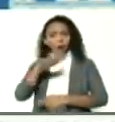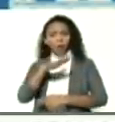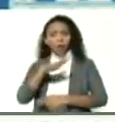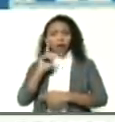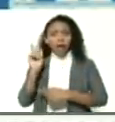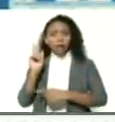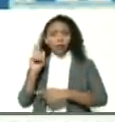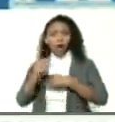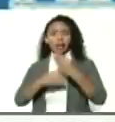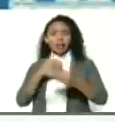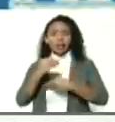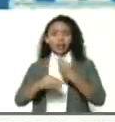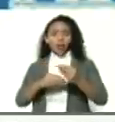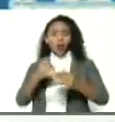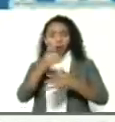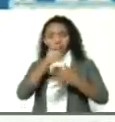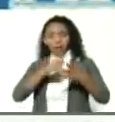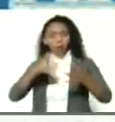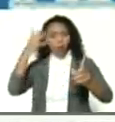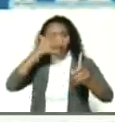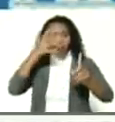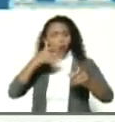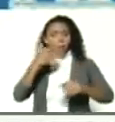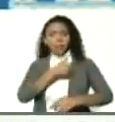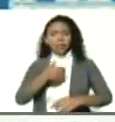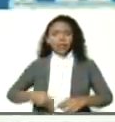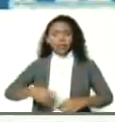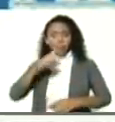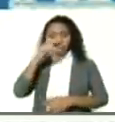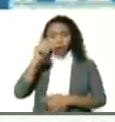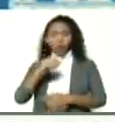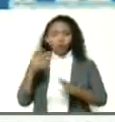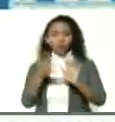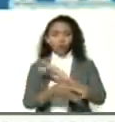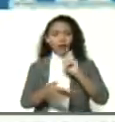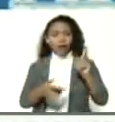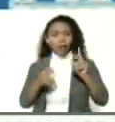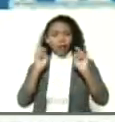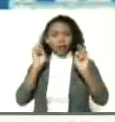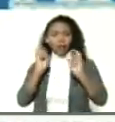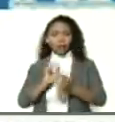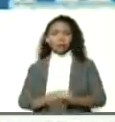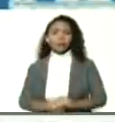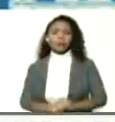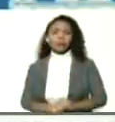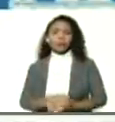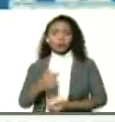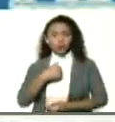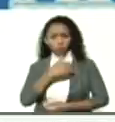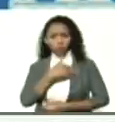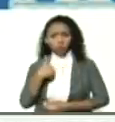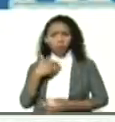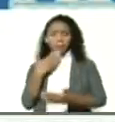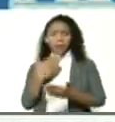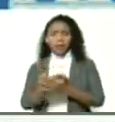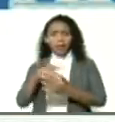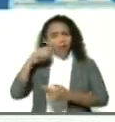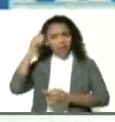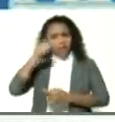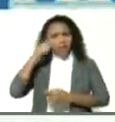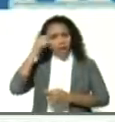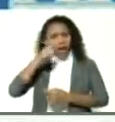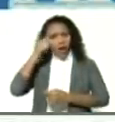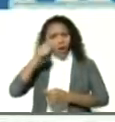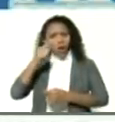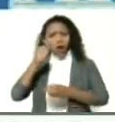Ese ha sido el lineamiento del presidente Nicolás Maduro sobre este tema. Yo quería pedir un video